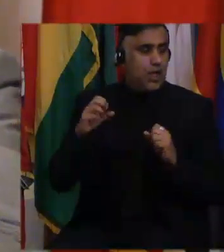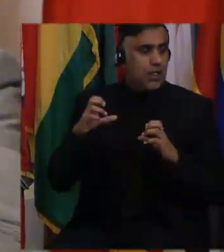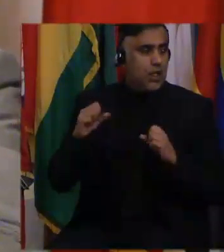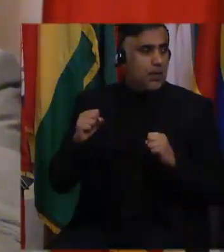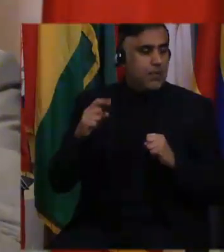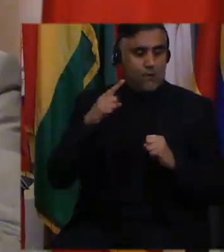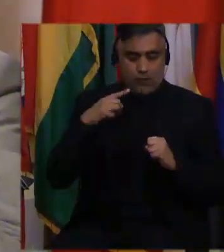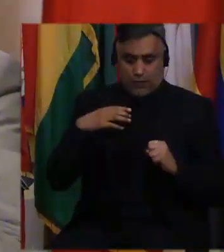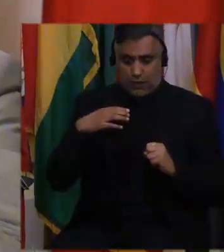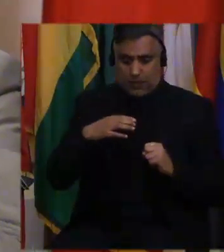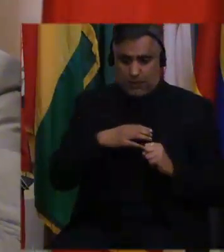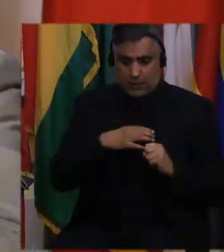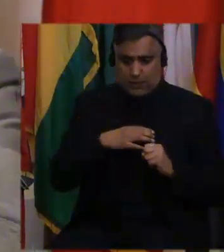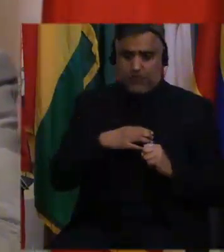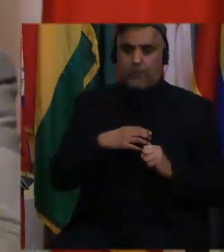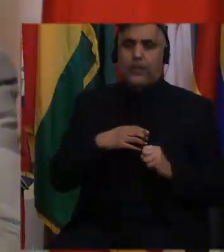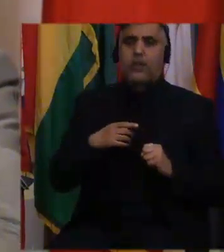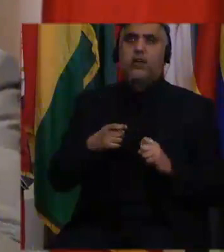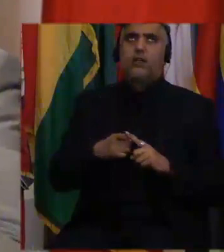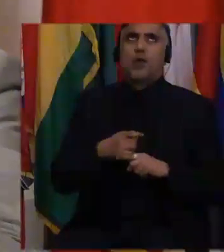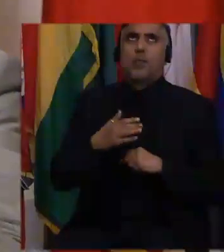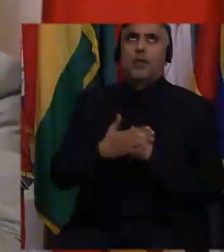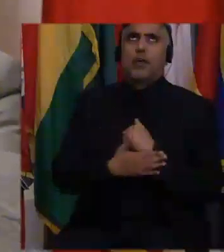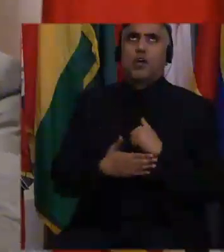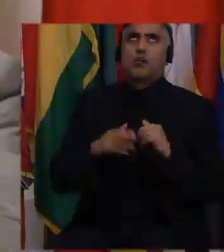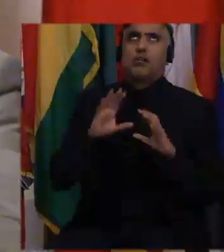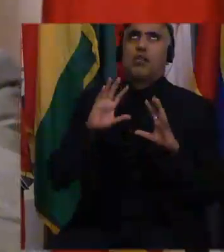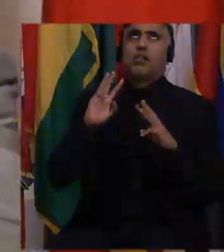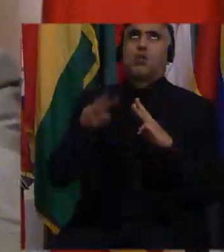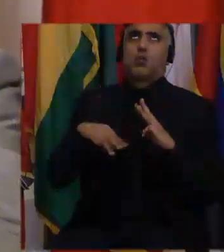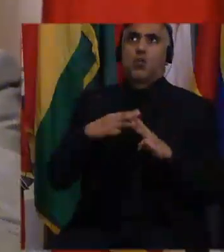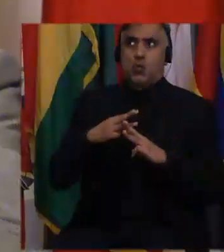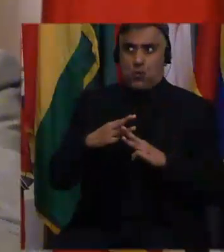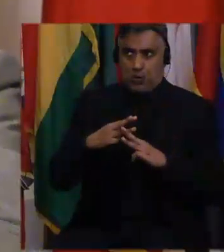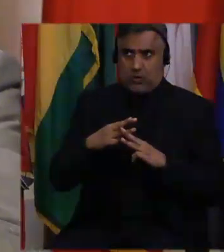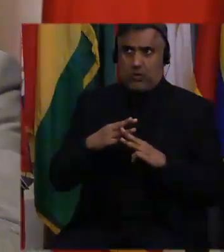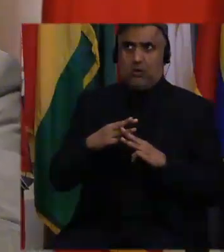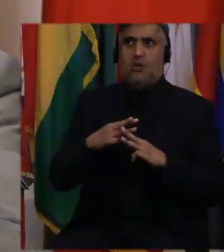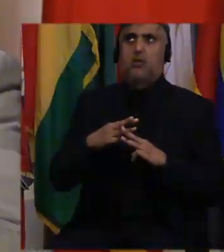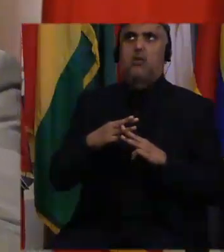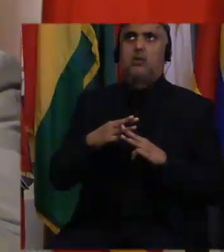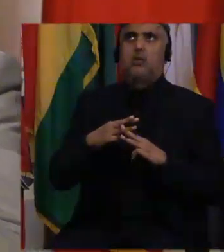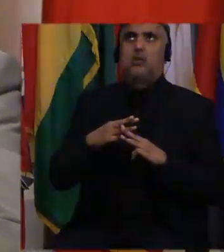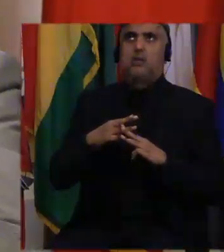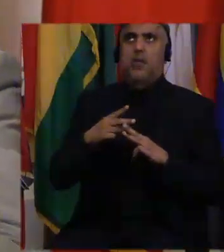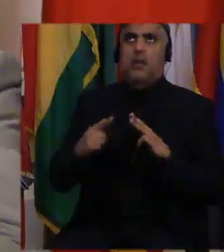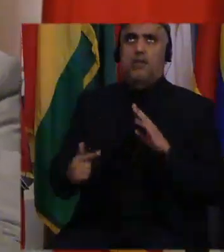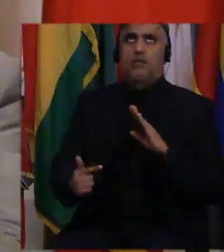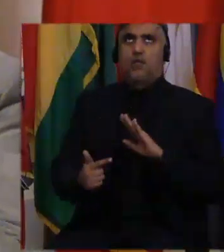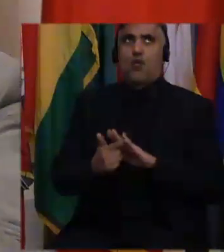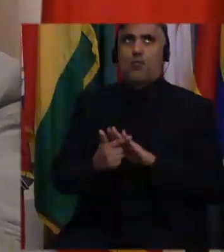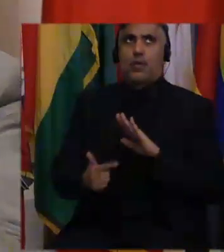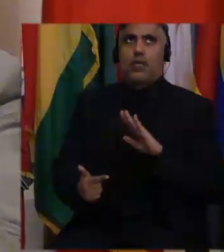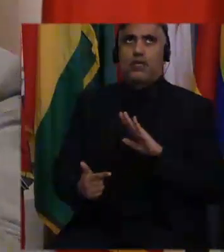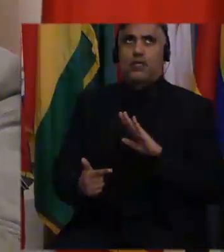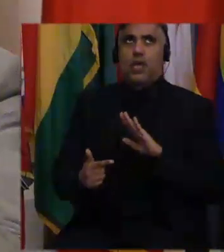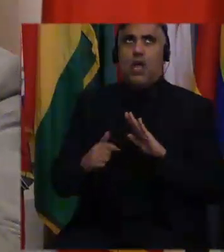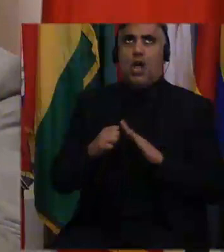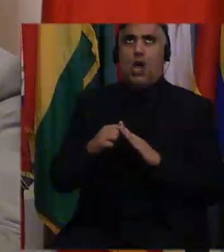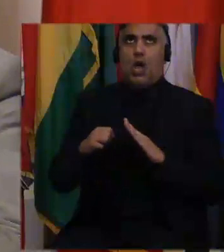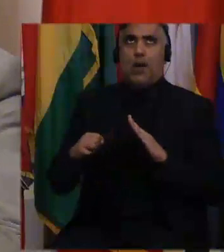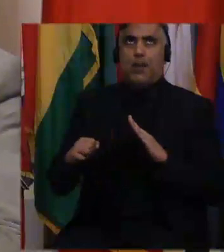países del mundo que prohíben, por ejemplo, totalmente la práctica del aborto, tres de ellos están en nuestra región.